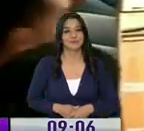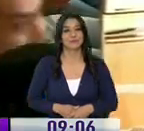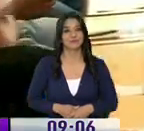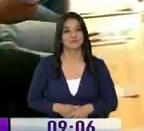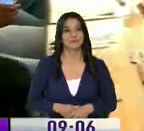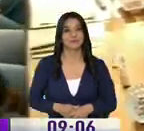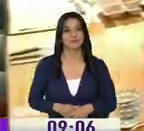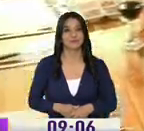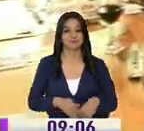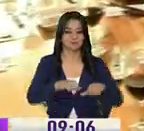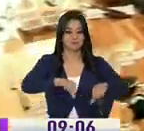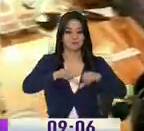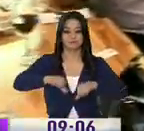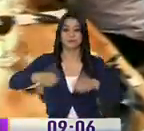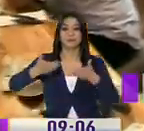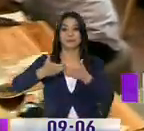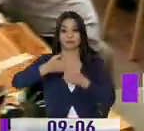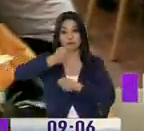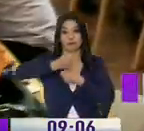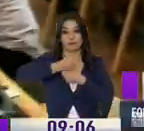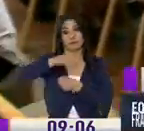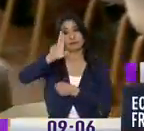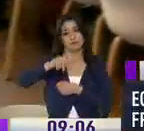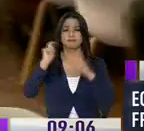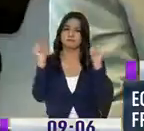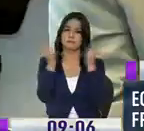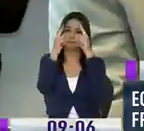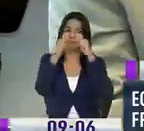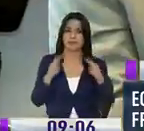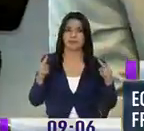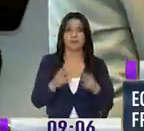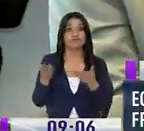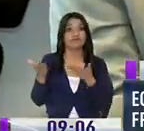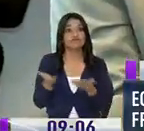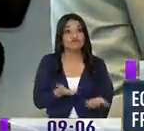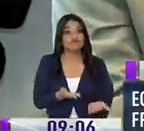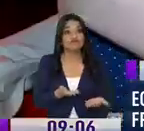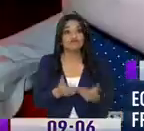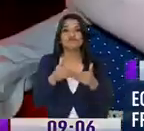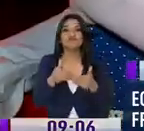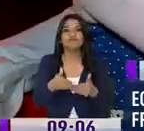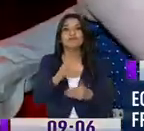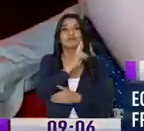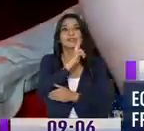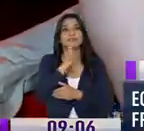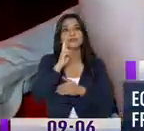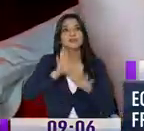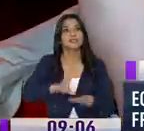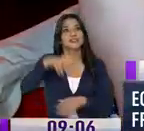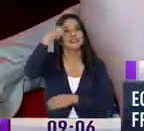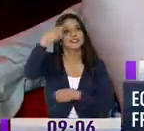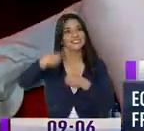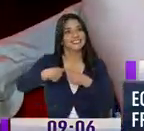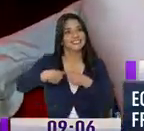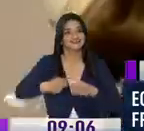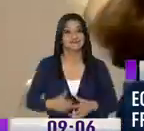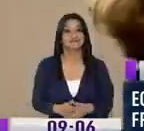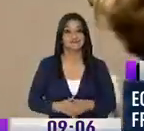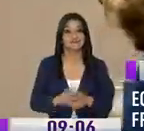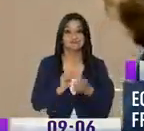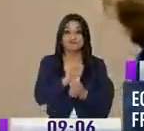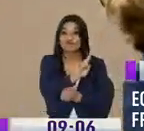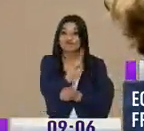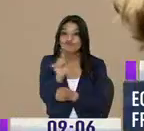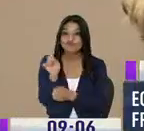Todas las áreas y equipos de trabajo de TVC festejaron la Navidad en un evento llevado adelante en un restaurante al norte de Quito. Cada uno de